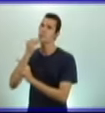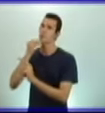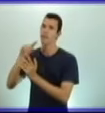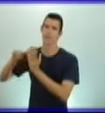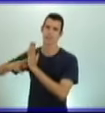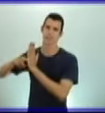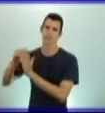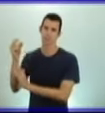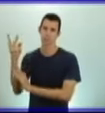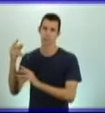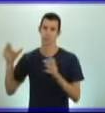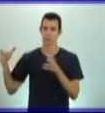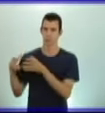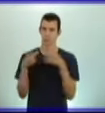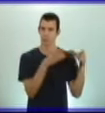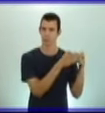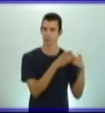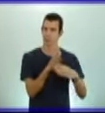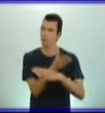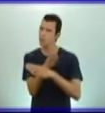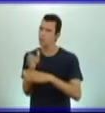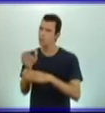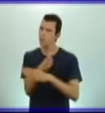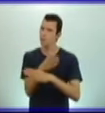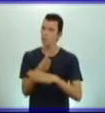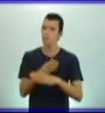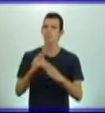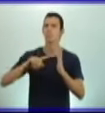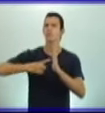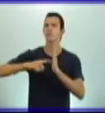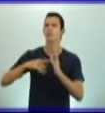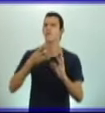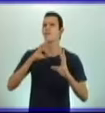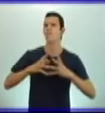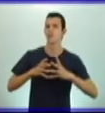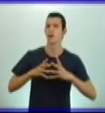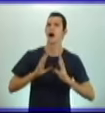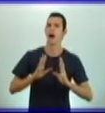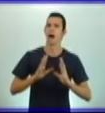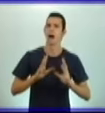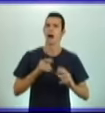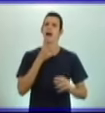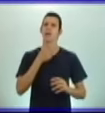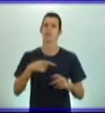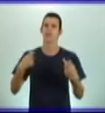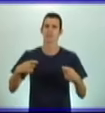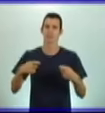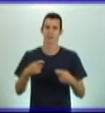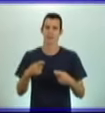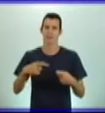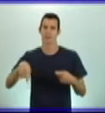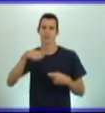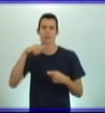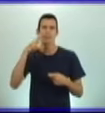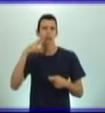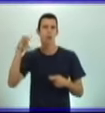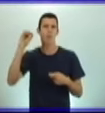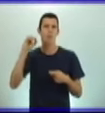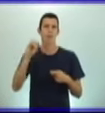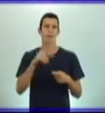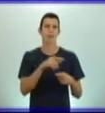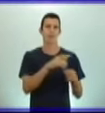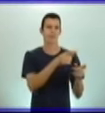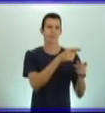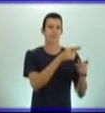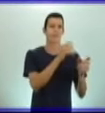gráficamente saber cuándo una función es par y cuándo no lo es. Observen ahí que me dicen que si una función es